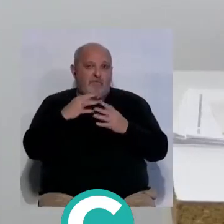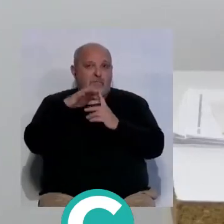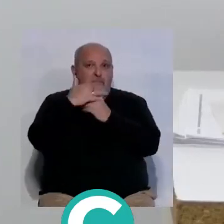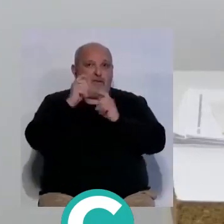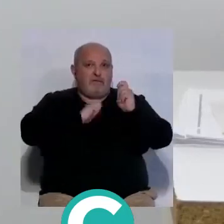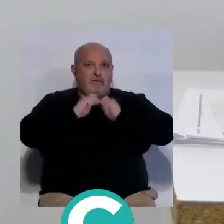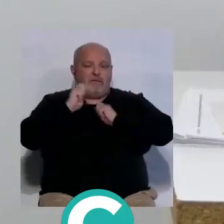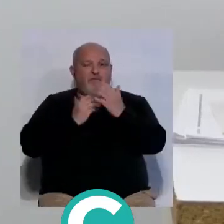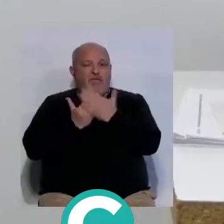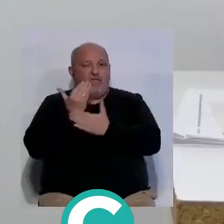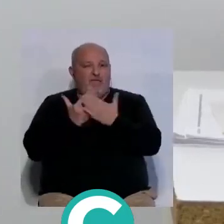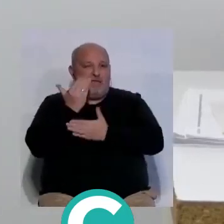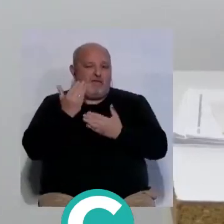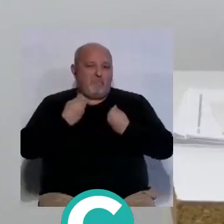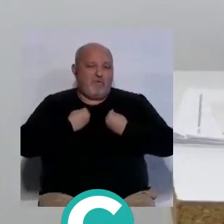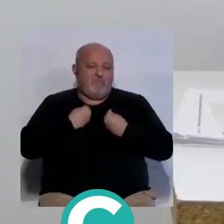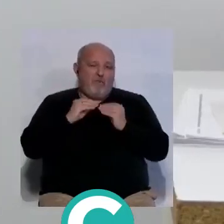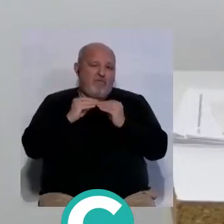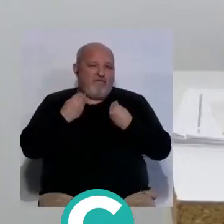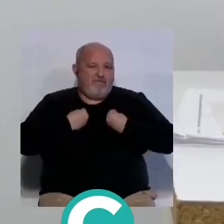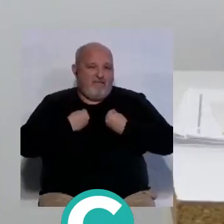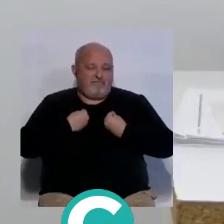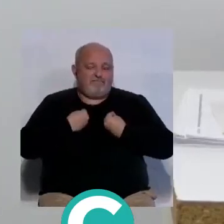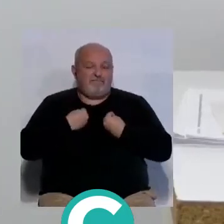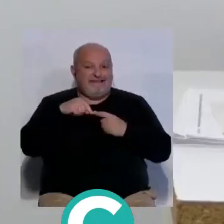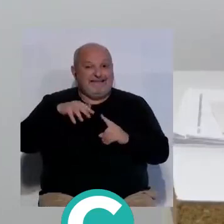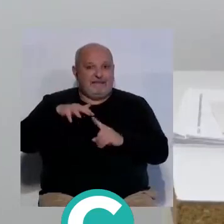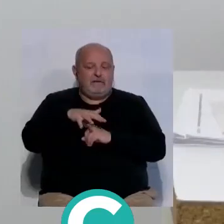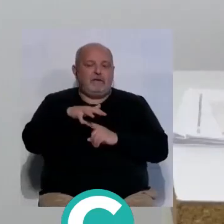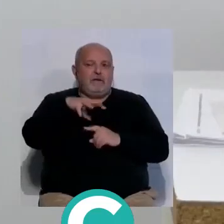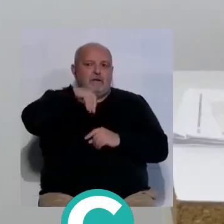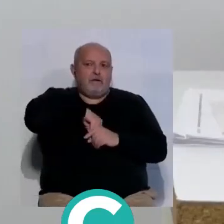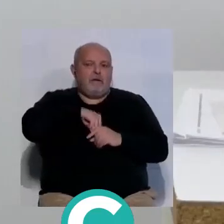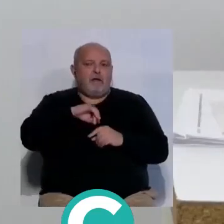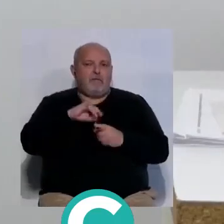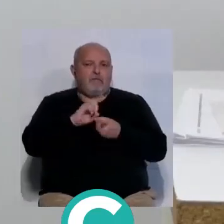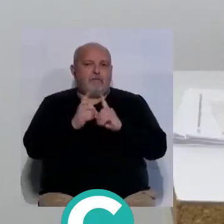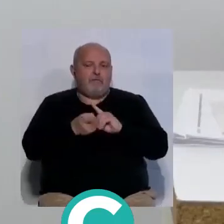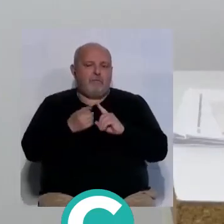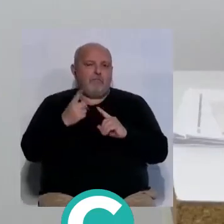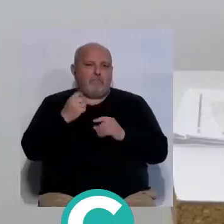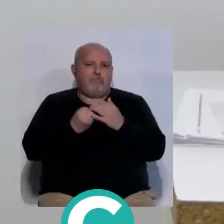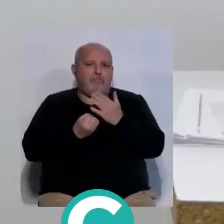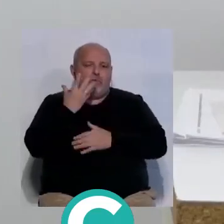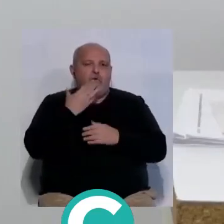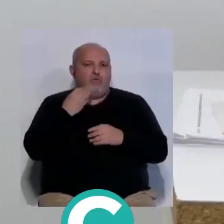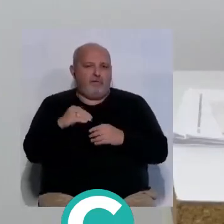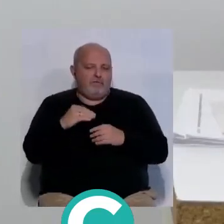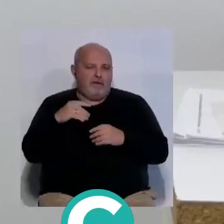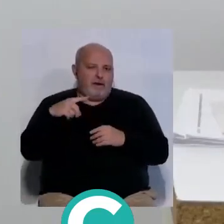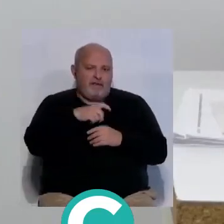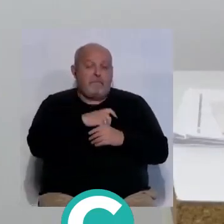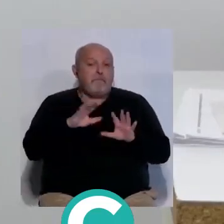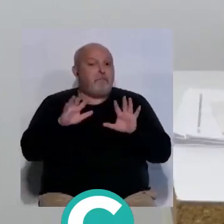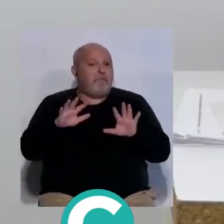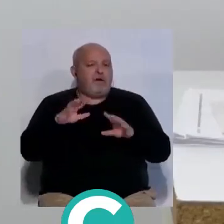ambiente y nuestro día a día por nuestros modos de vida, etcétera, hagan que desarrollemos una neoplasia de forma precoz, de forma joven. ¿vale?